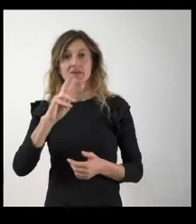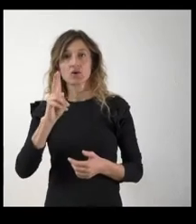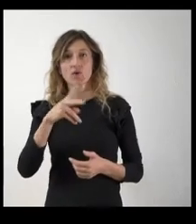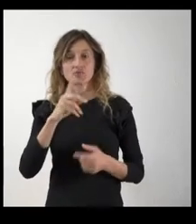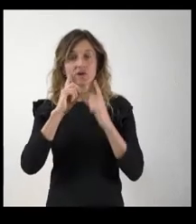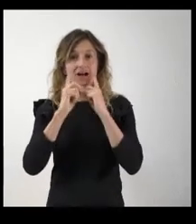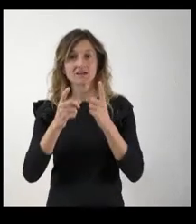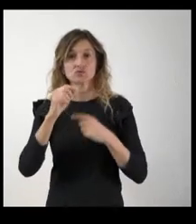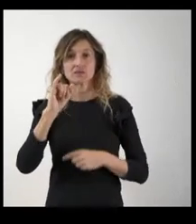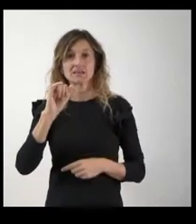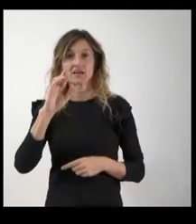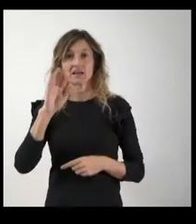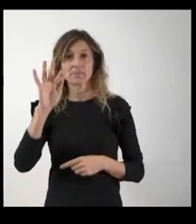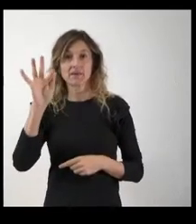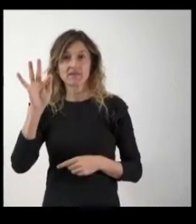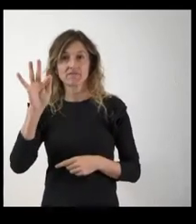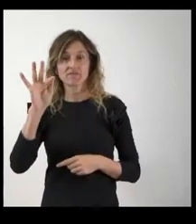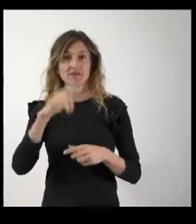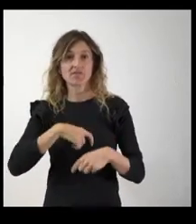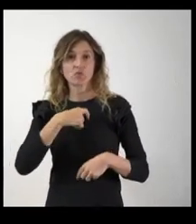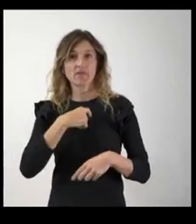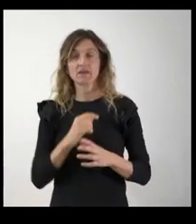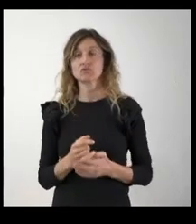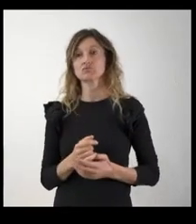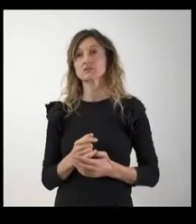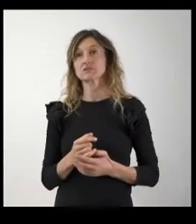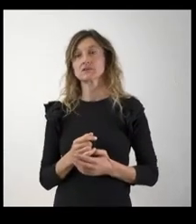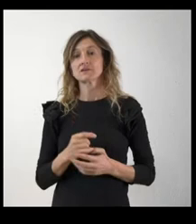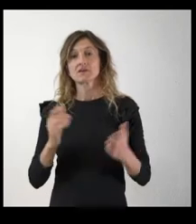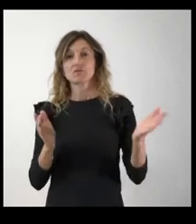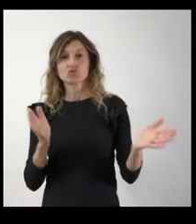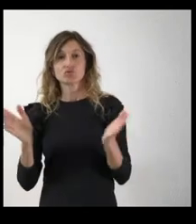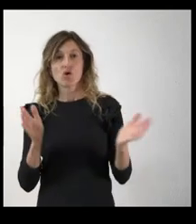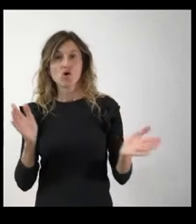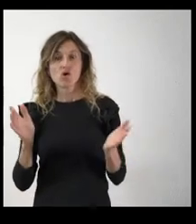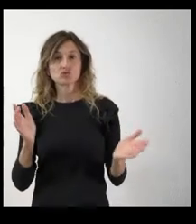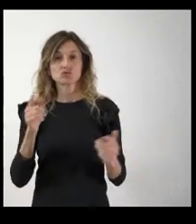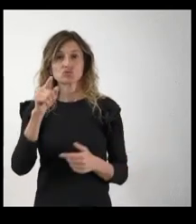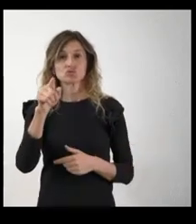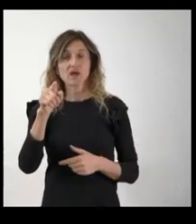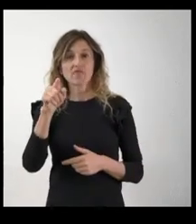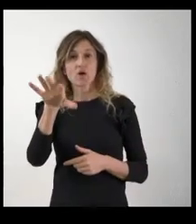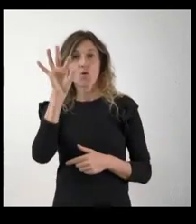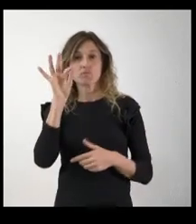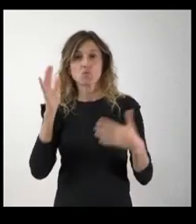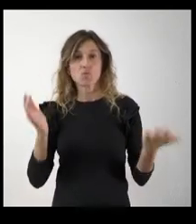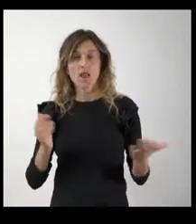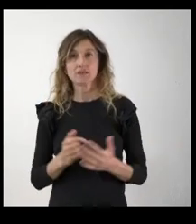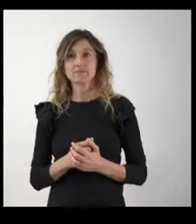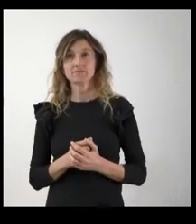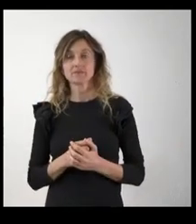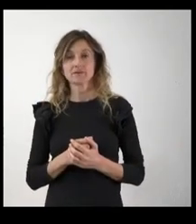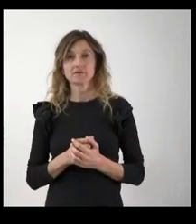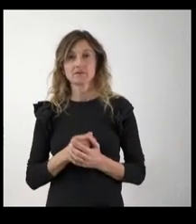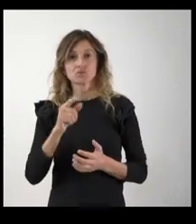el caso del irpf para para los ciudadanos no sé si entre esas dos Cuál es la opción que ve y si incluso su partido